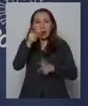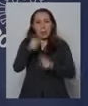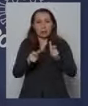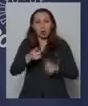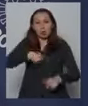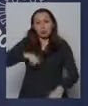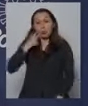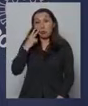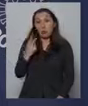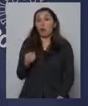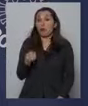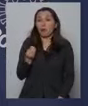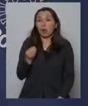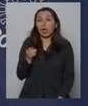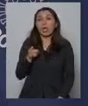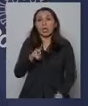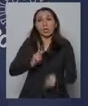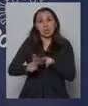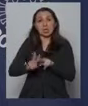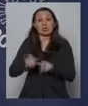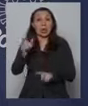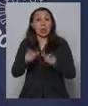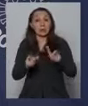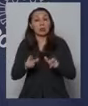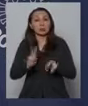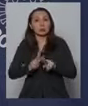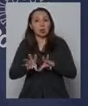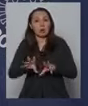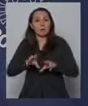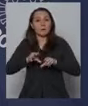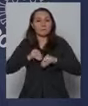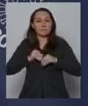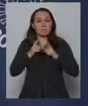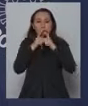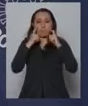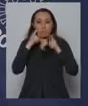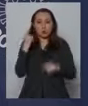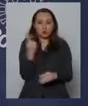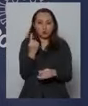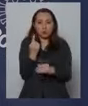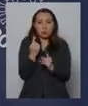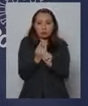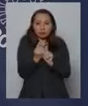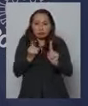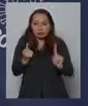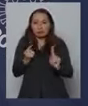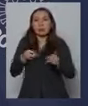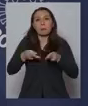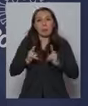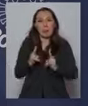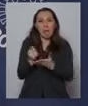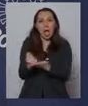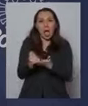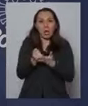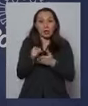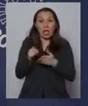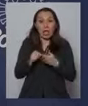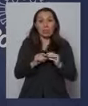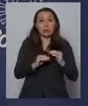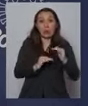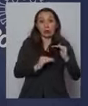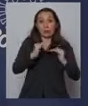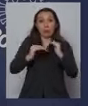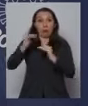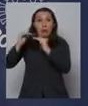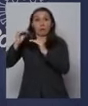nosotros vemos de buena forma en que la ciudadanía está adoptando medidas de aislamiento que obviamente permiten que esta curva